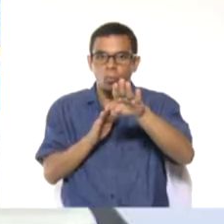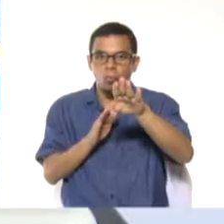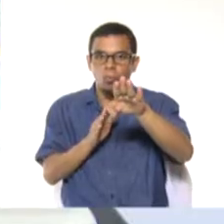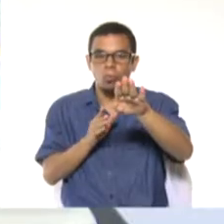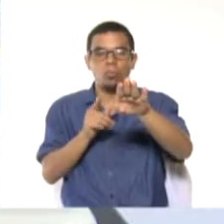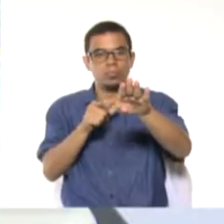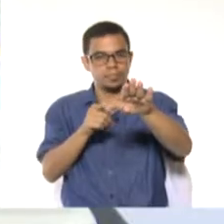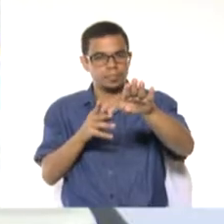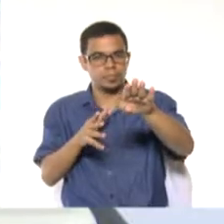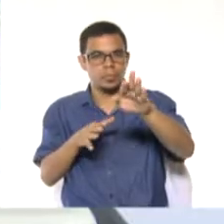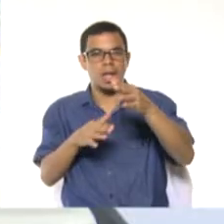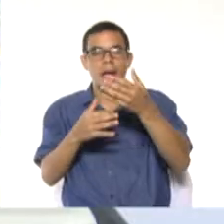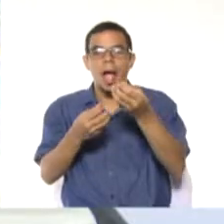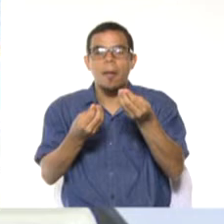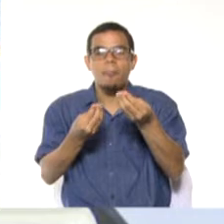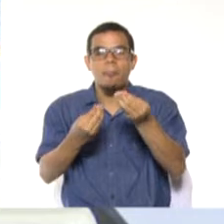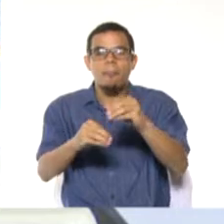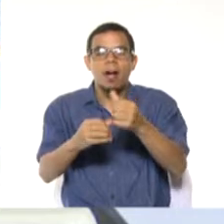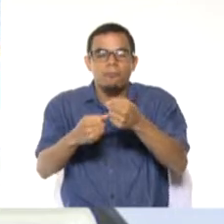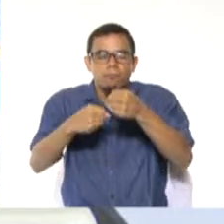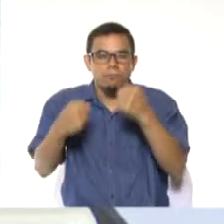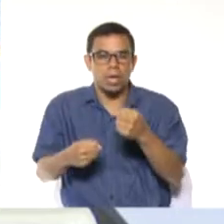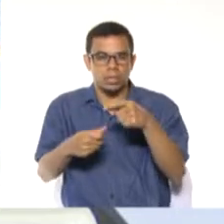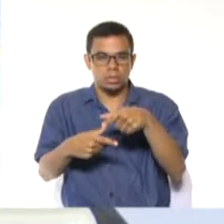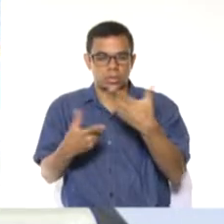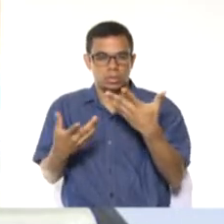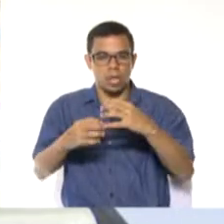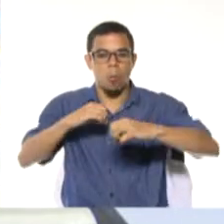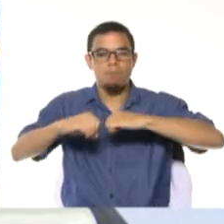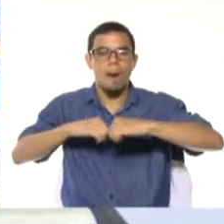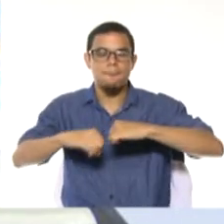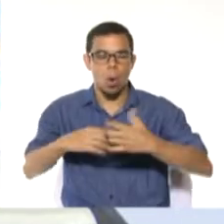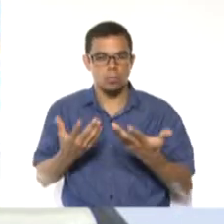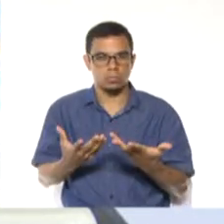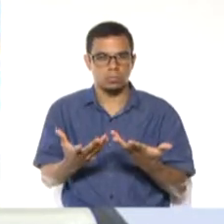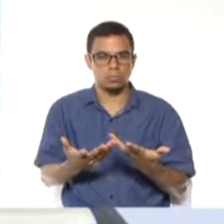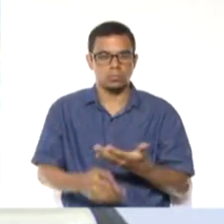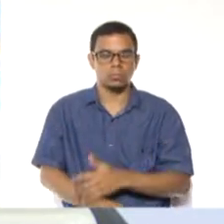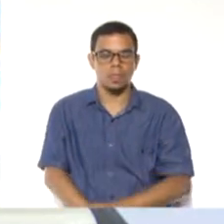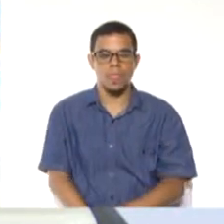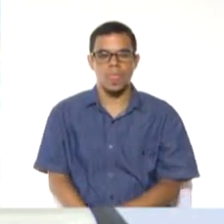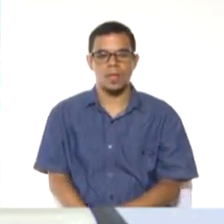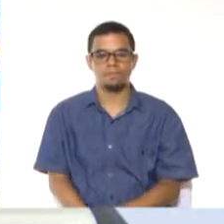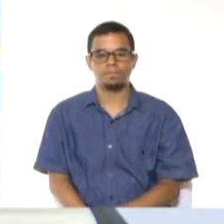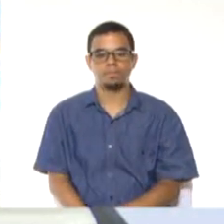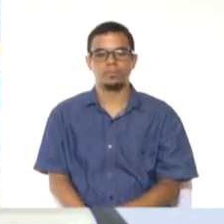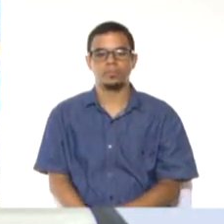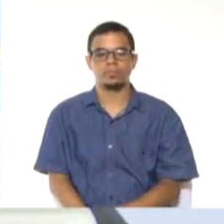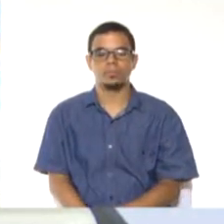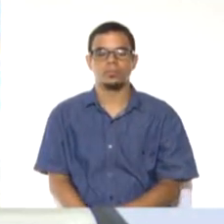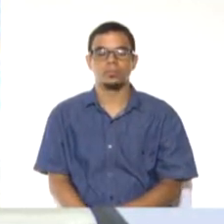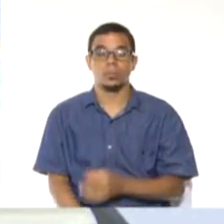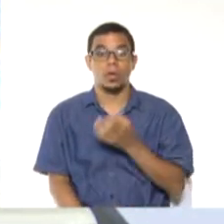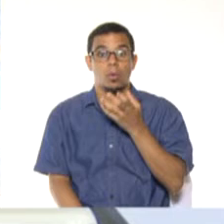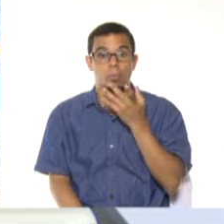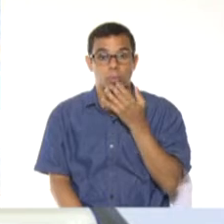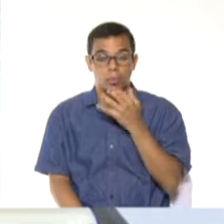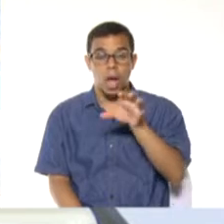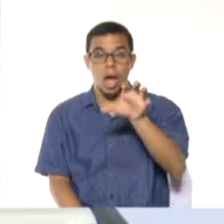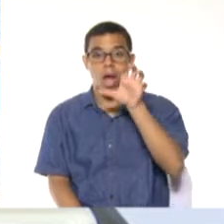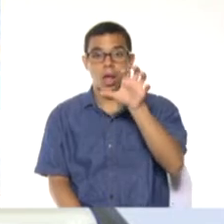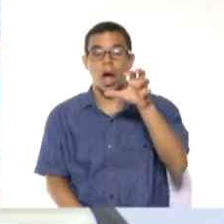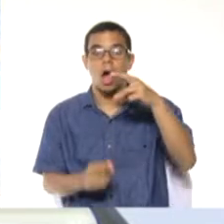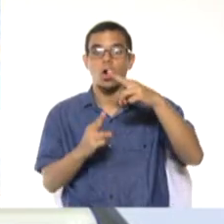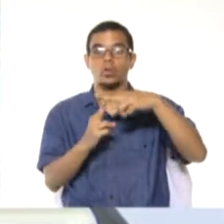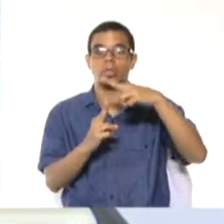inclinación. Muy bien, esto lo podemos nosotros observar cuando vamos a un ejemplo, al Táchira, al estado